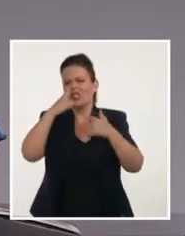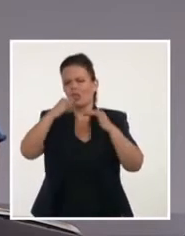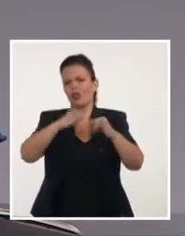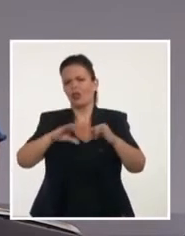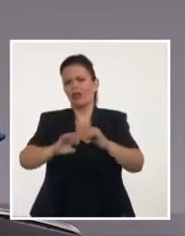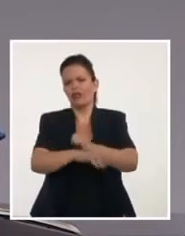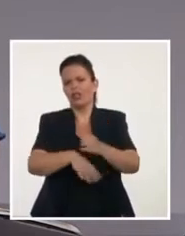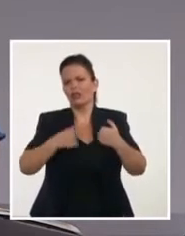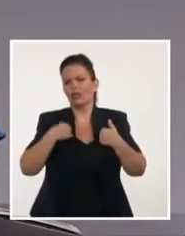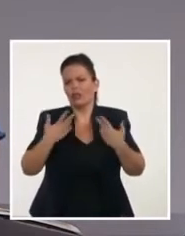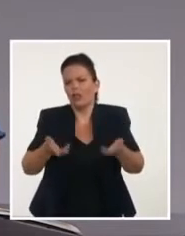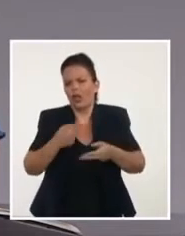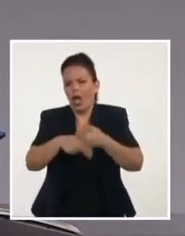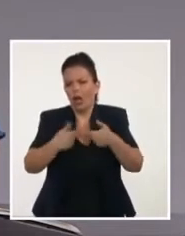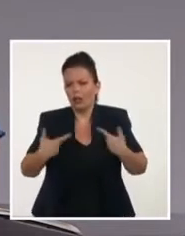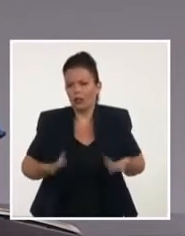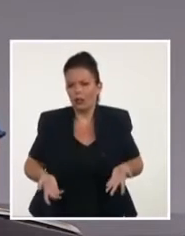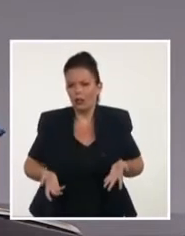a cosas